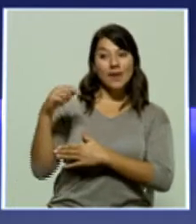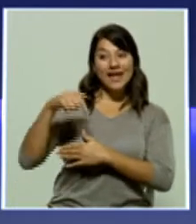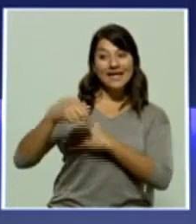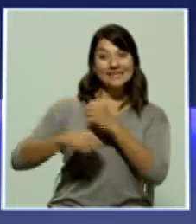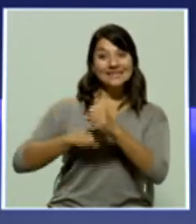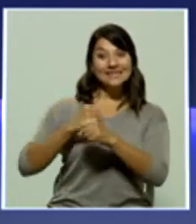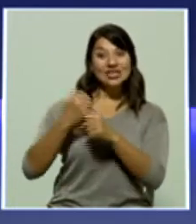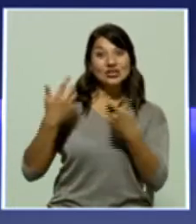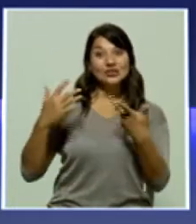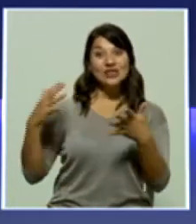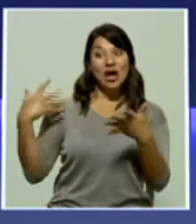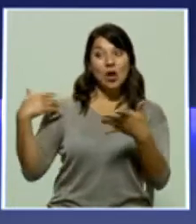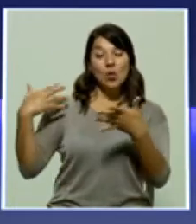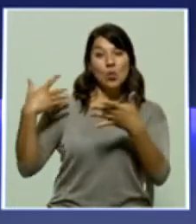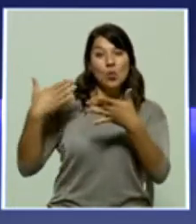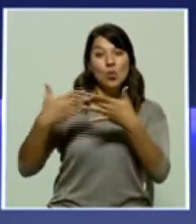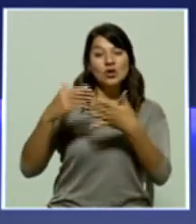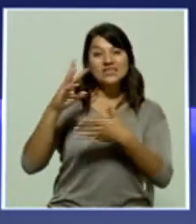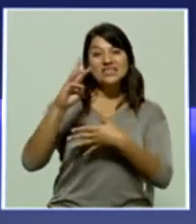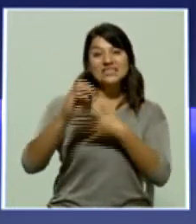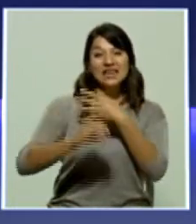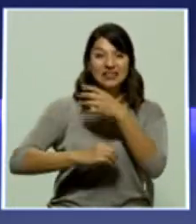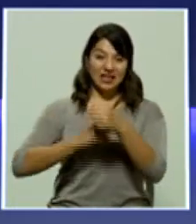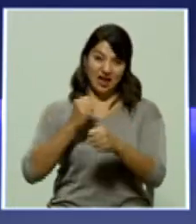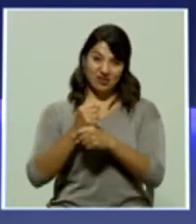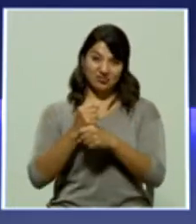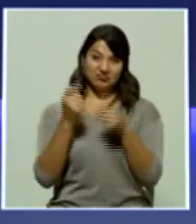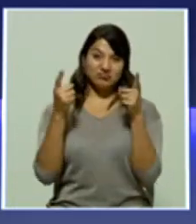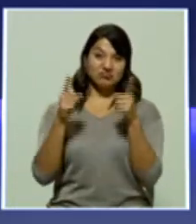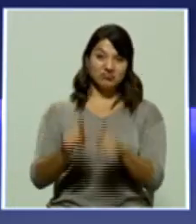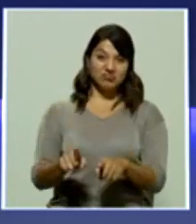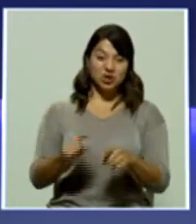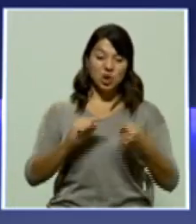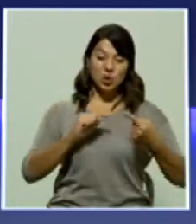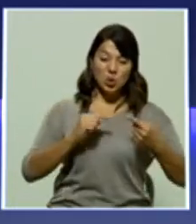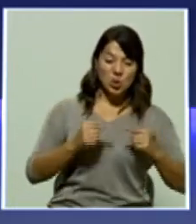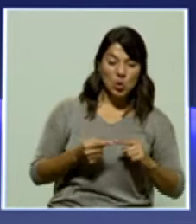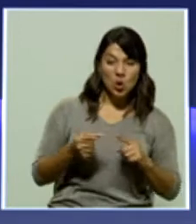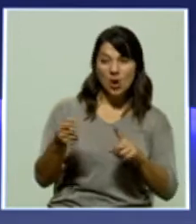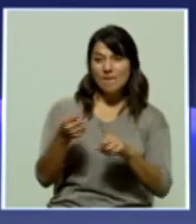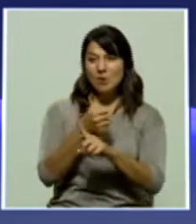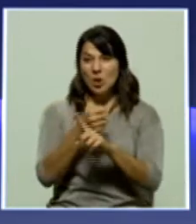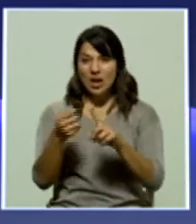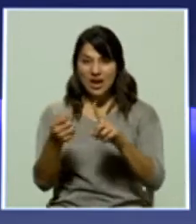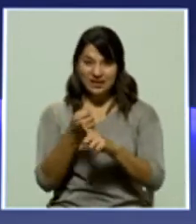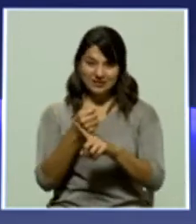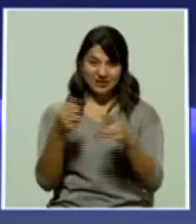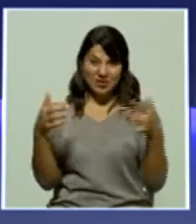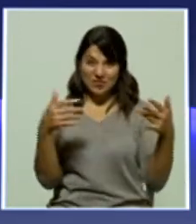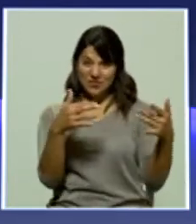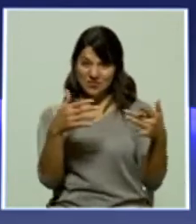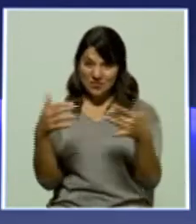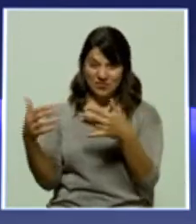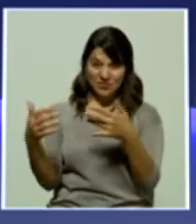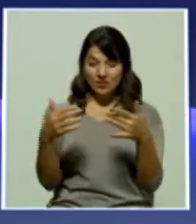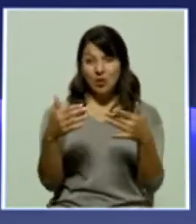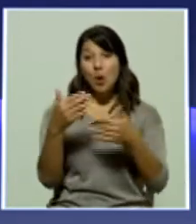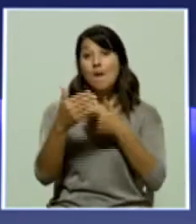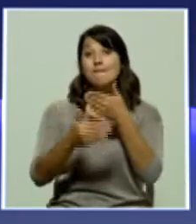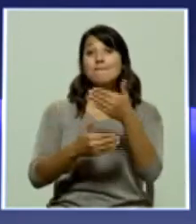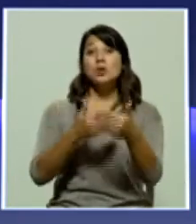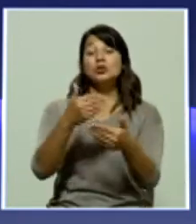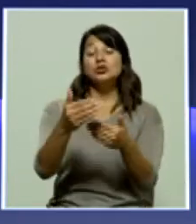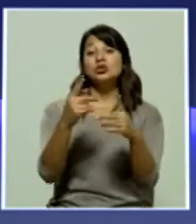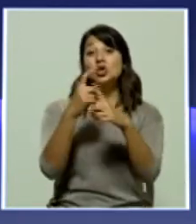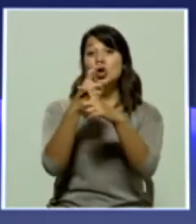60 años de llevar luto y violencia para ambos lados de la guerra. Es un proceso complejo y